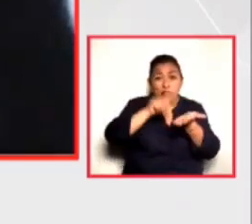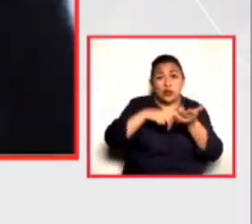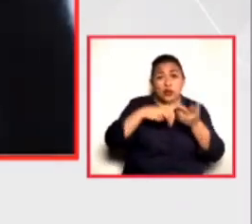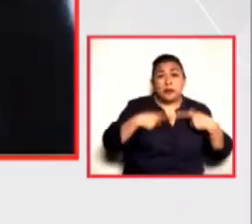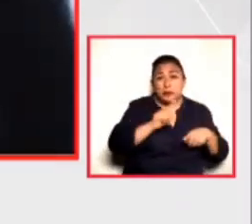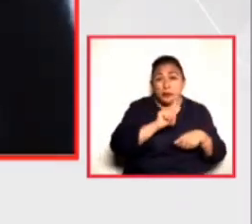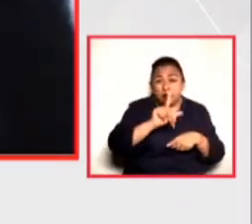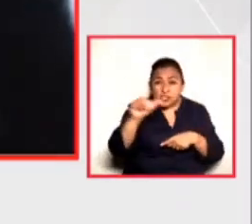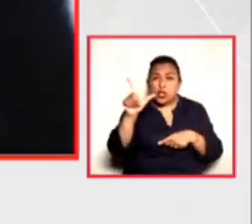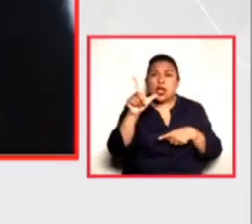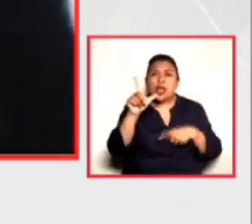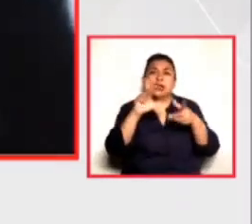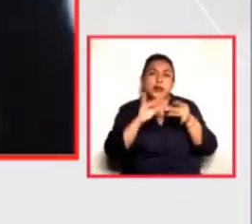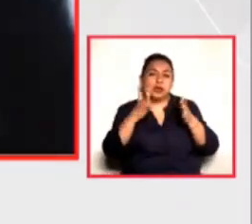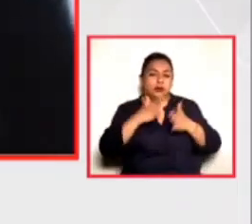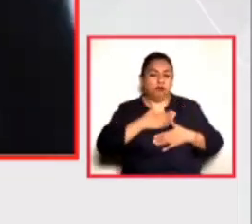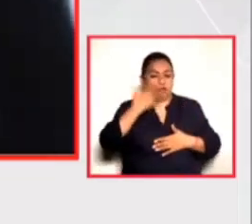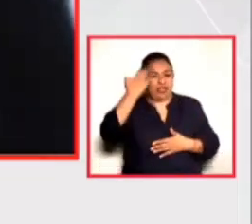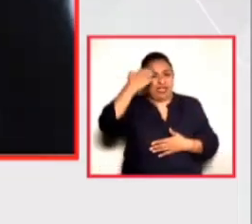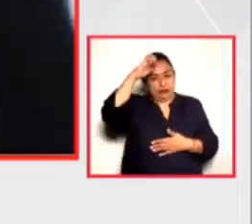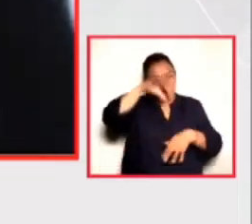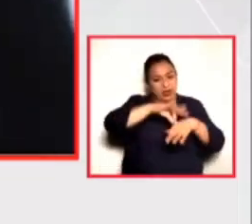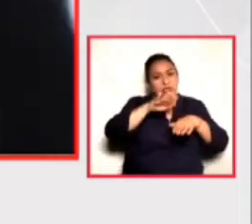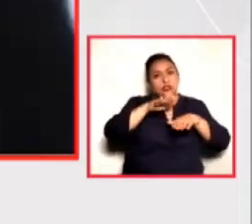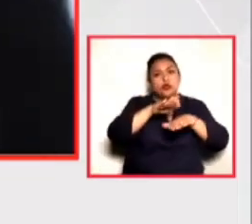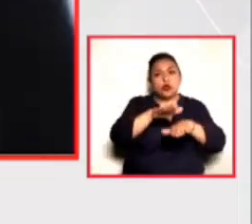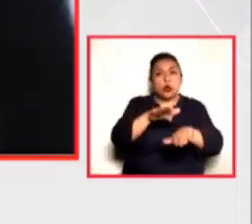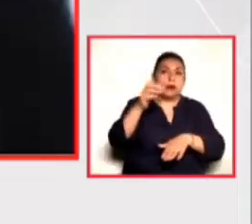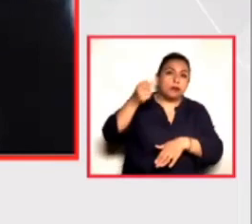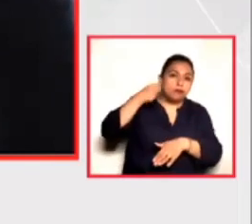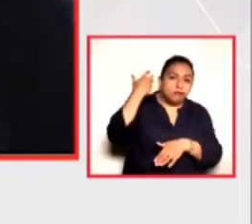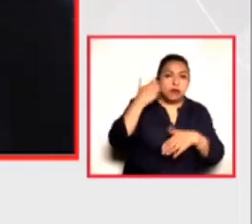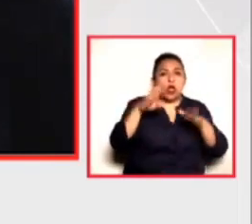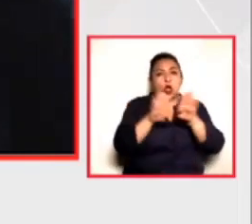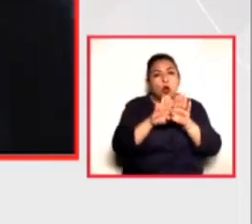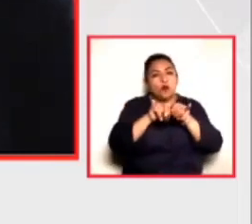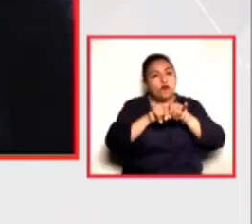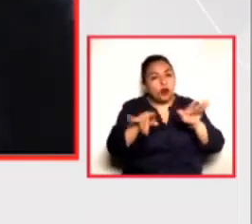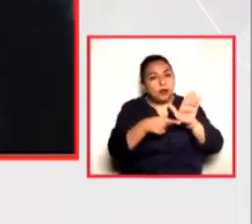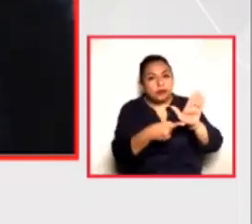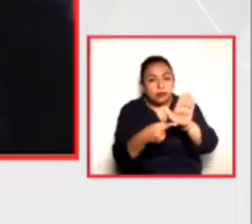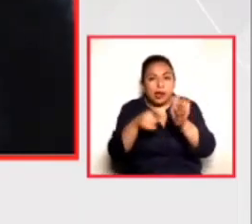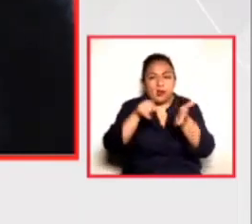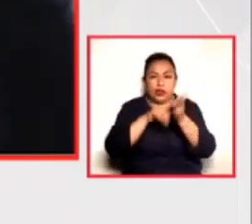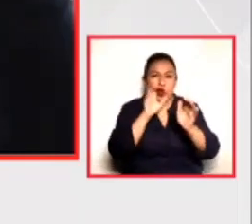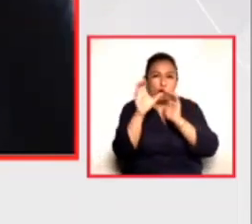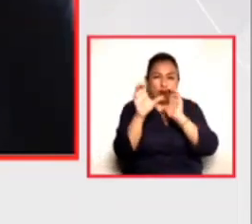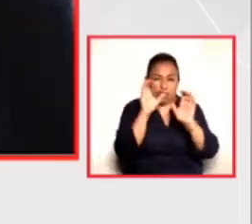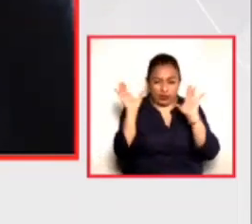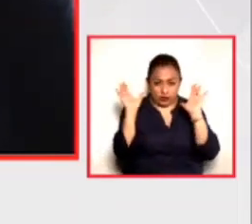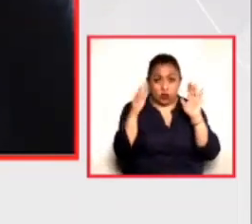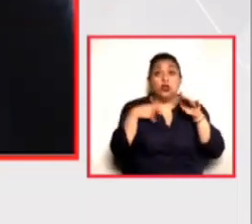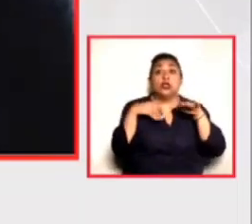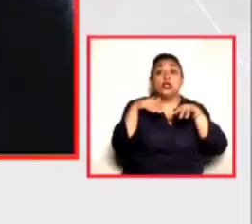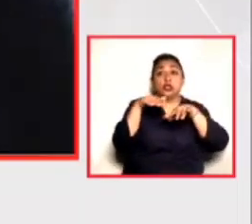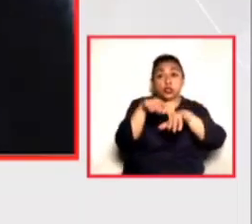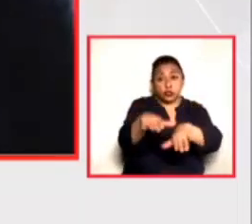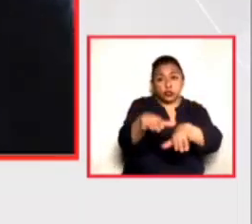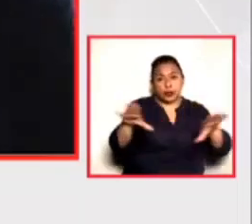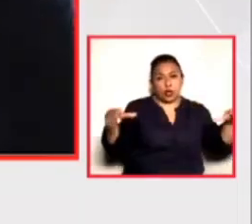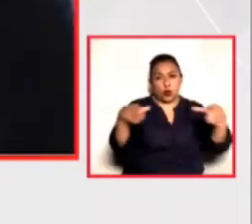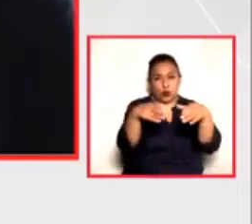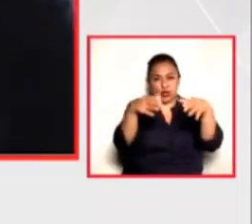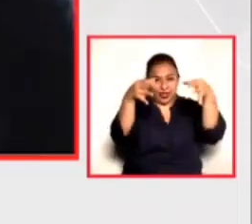sus experiencias respecto al discurso, al tratamiento de la información en los medios de comunicación sobre las comunidades